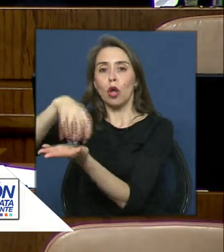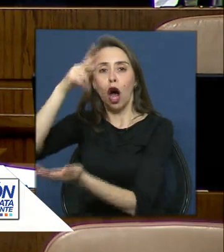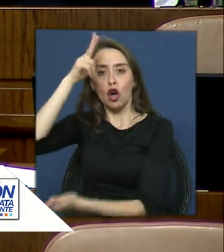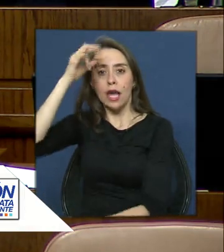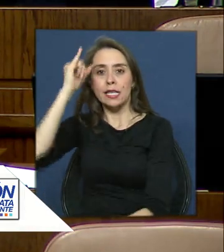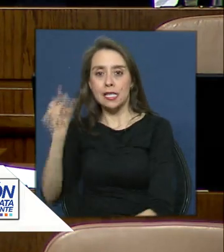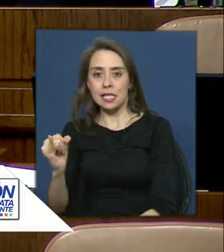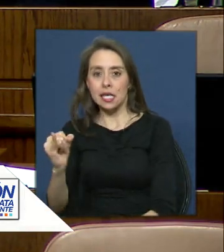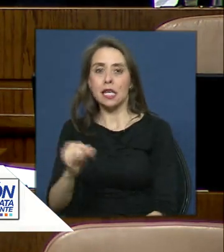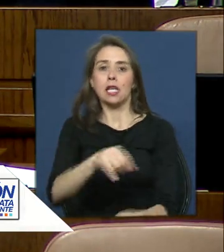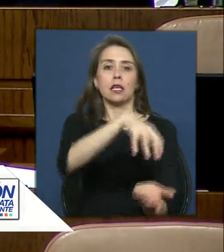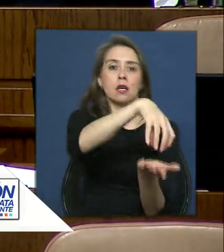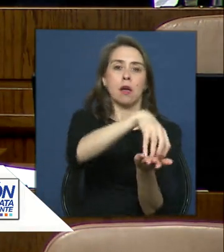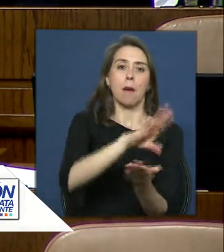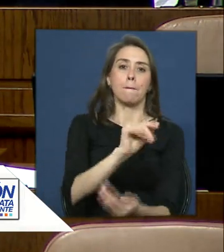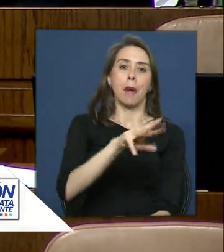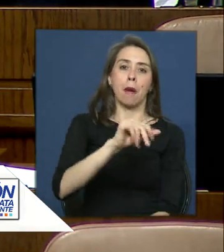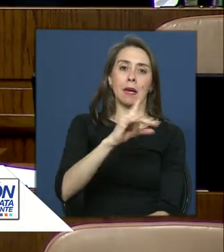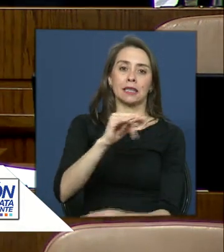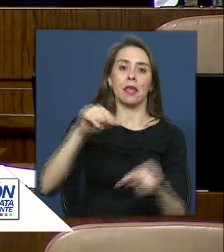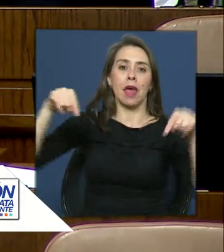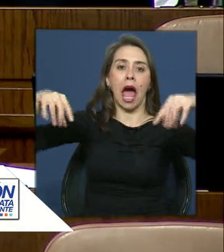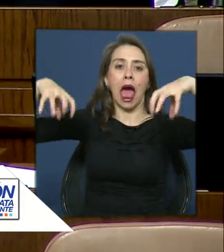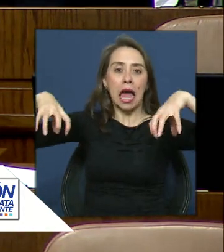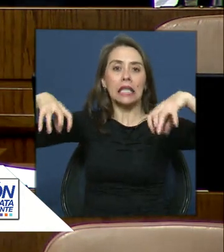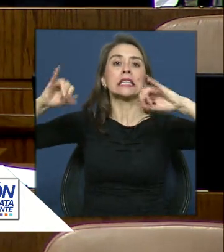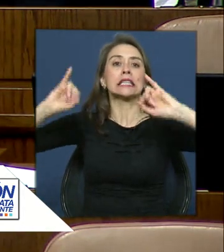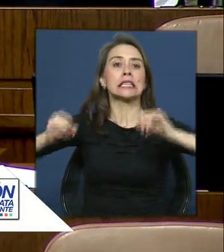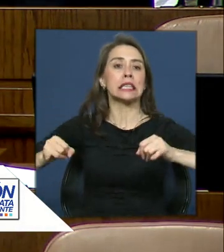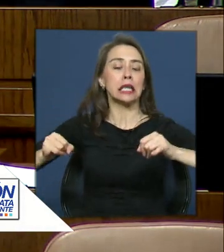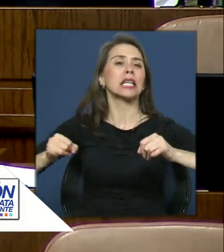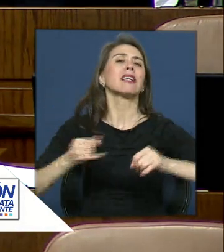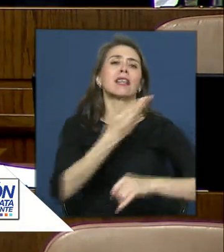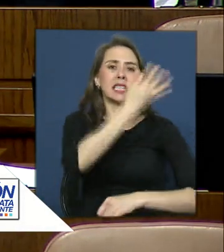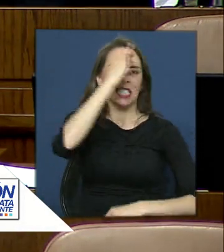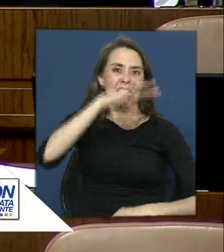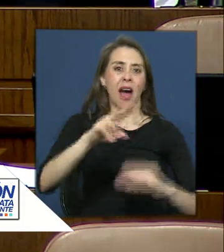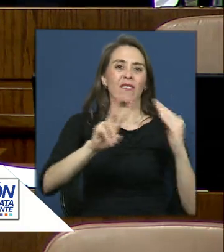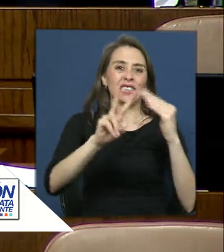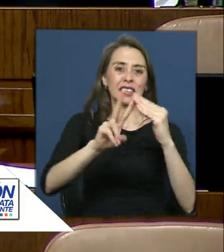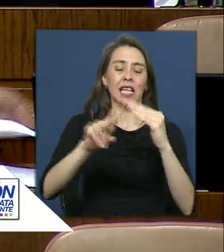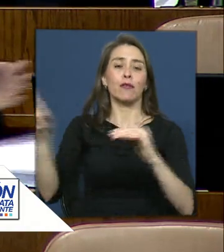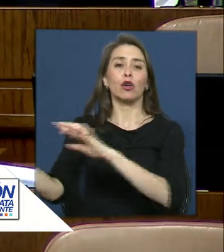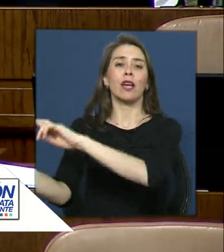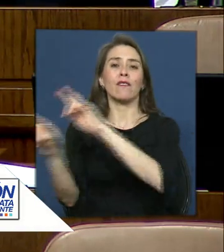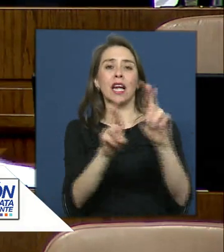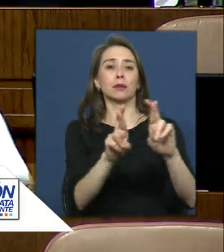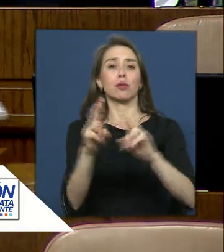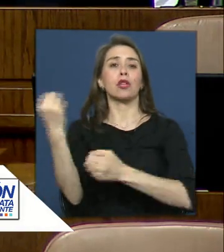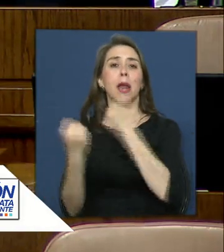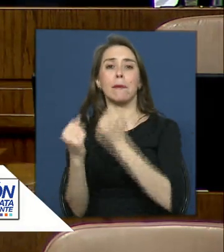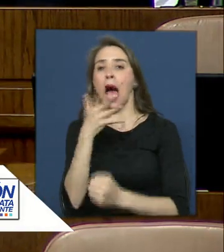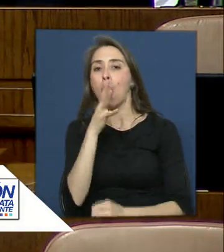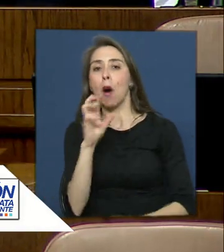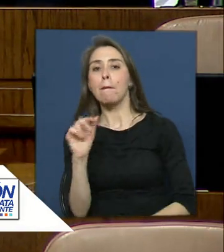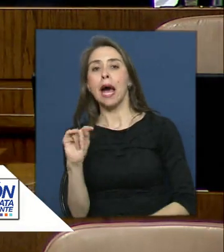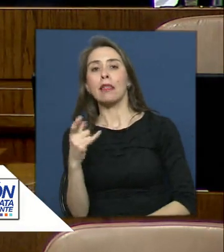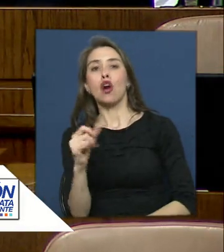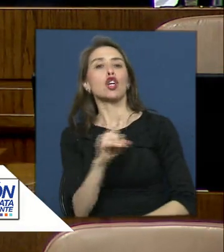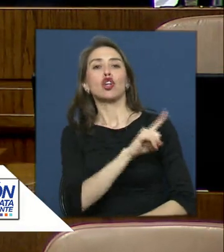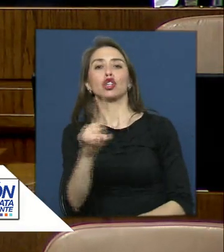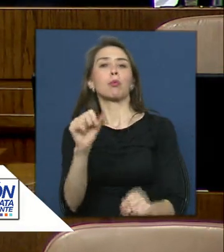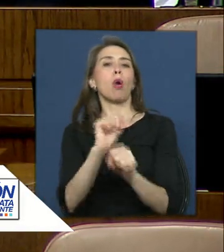y a la ciudad de Balmaceda. Por lo tanto, obviamente que se sabía que Aguas Patagonia iba a responder también que no. Pero